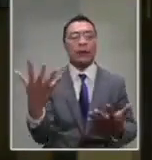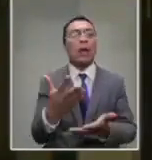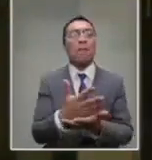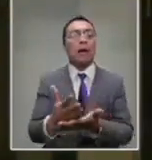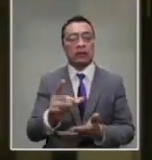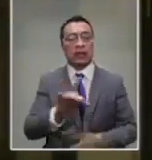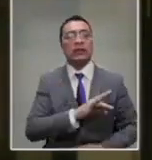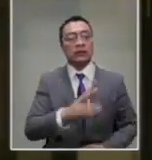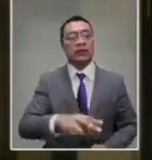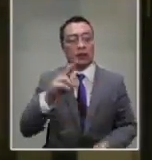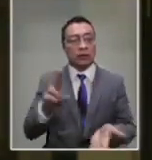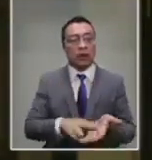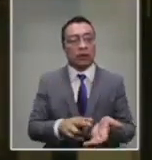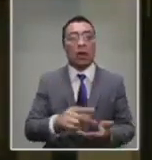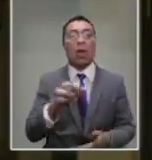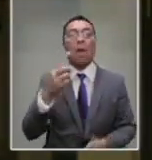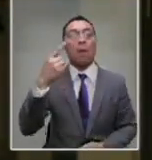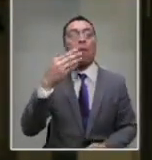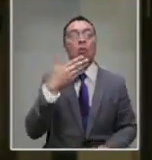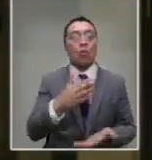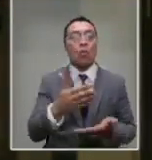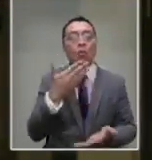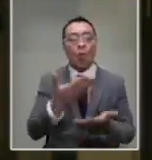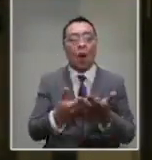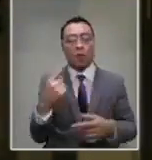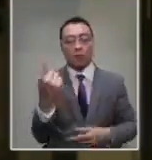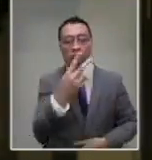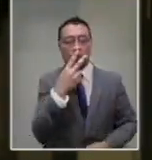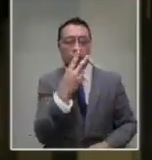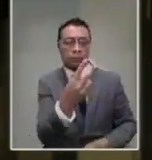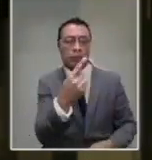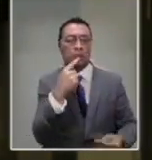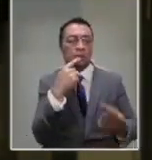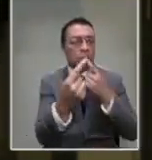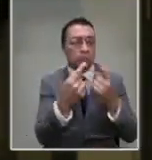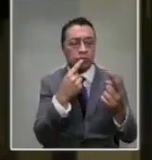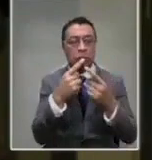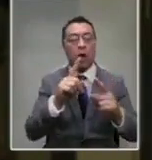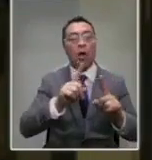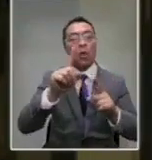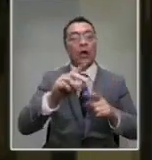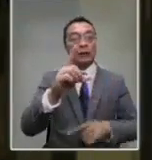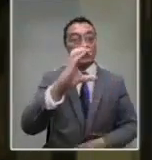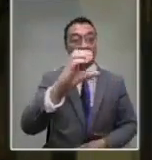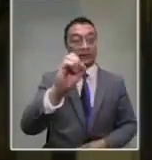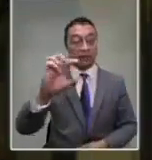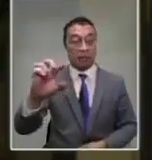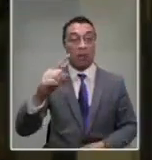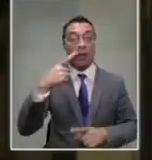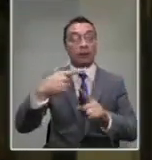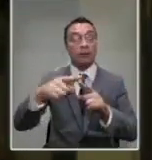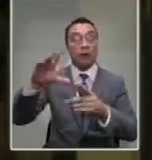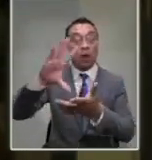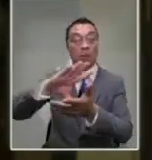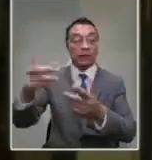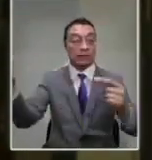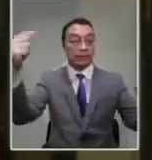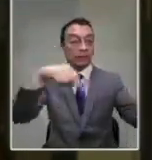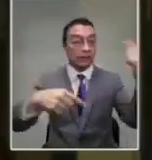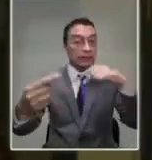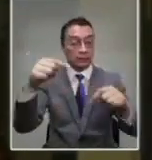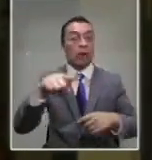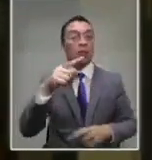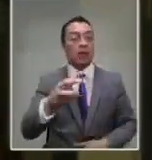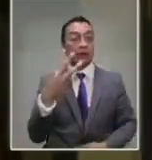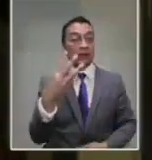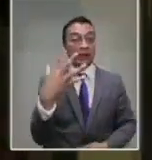qué pasa en Chile realmente, porque cuando vemos, por ejemplo, encuestas como la última del CEP en materia de migración, nos damos